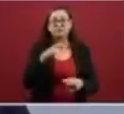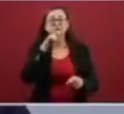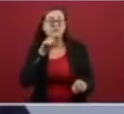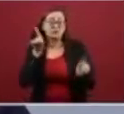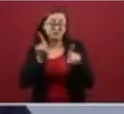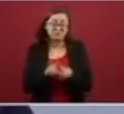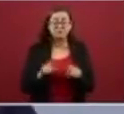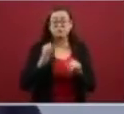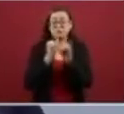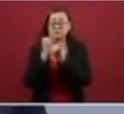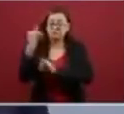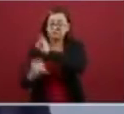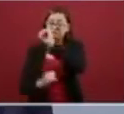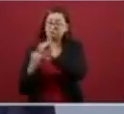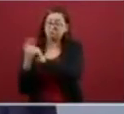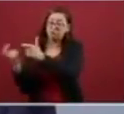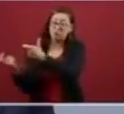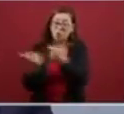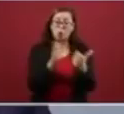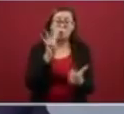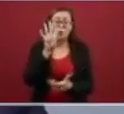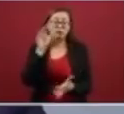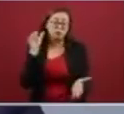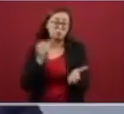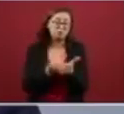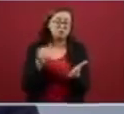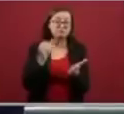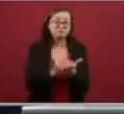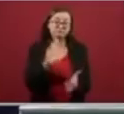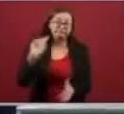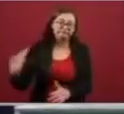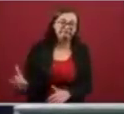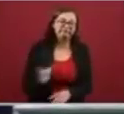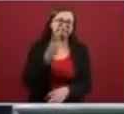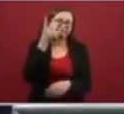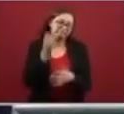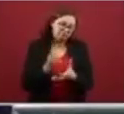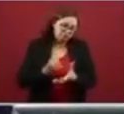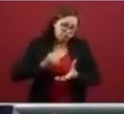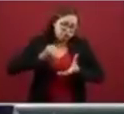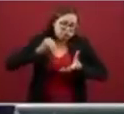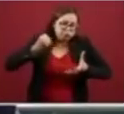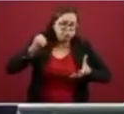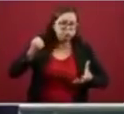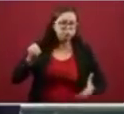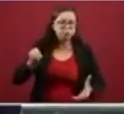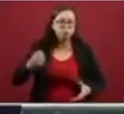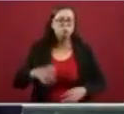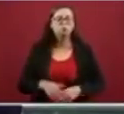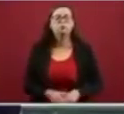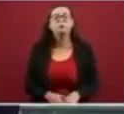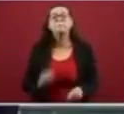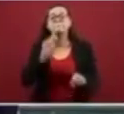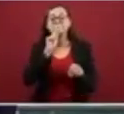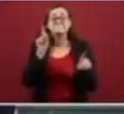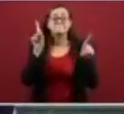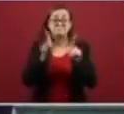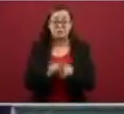4 mil millones de dólares. También en mayo,